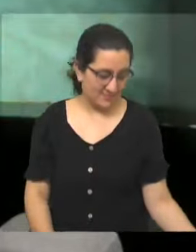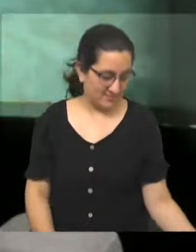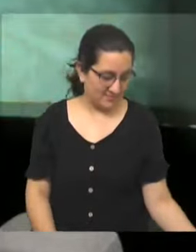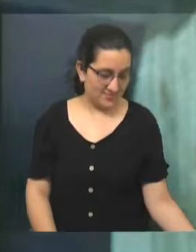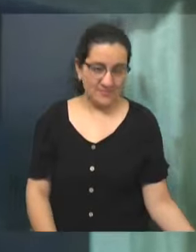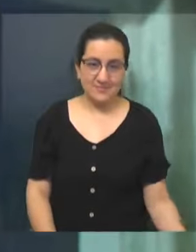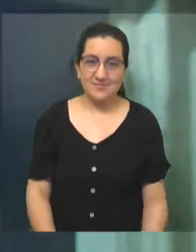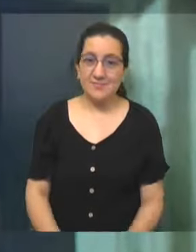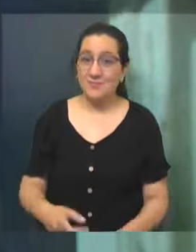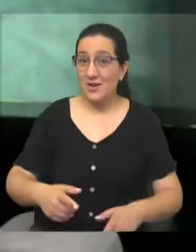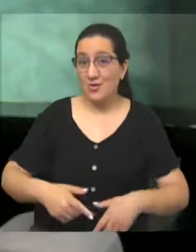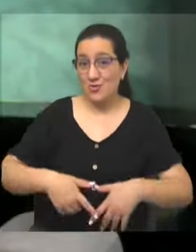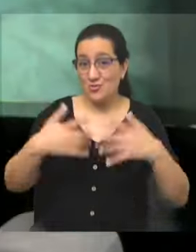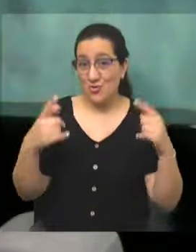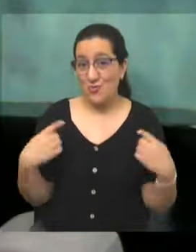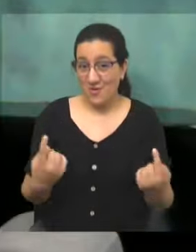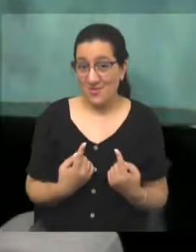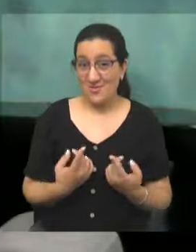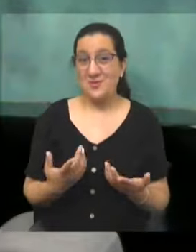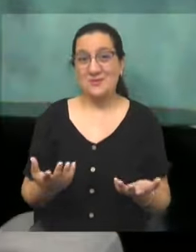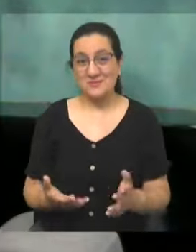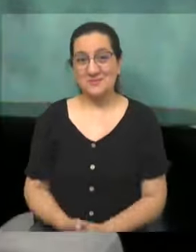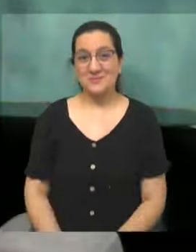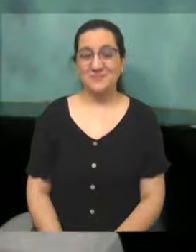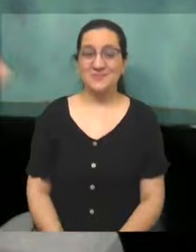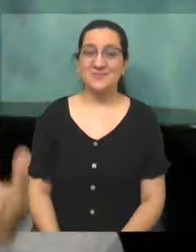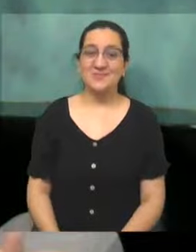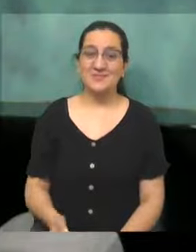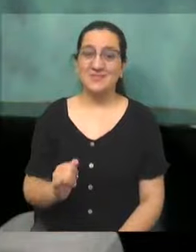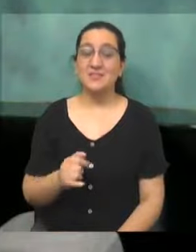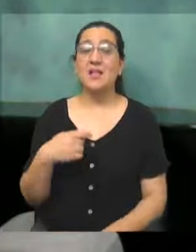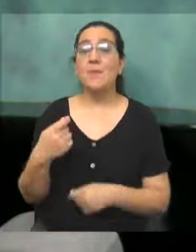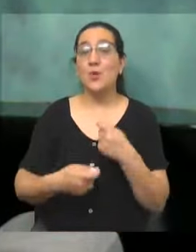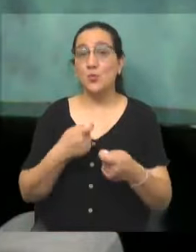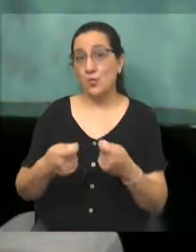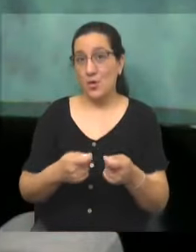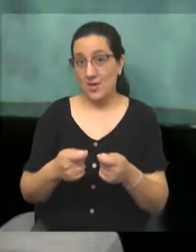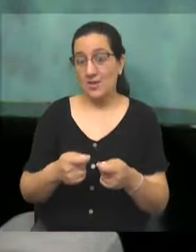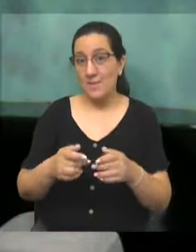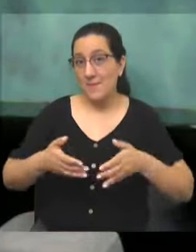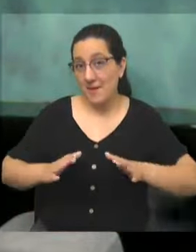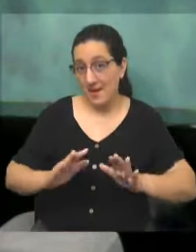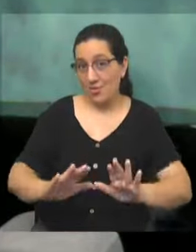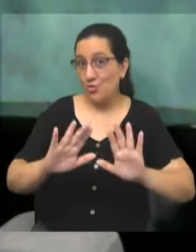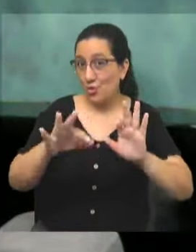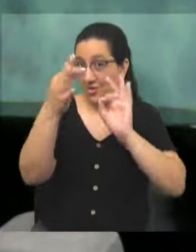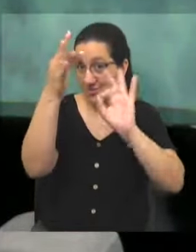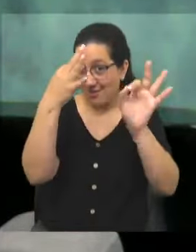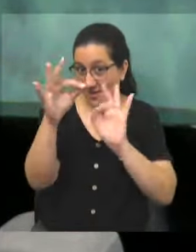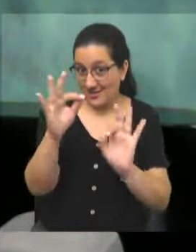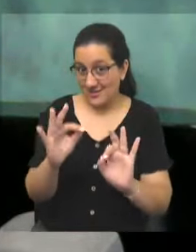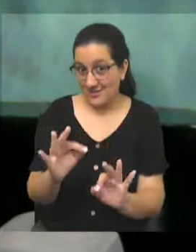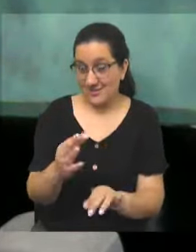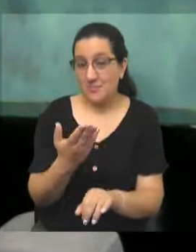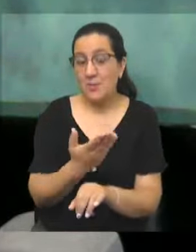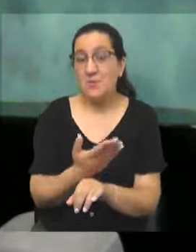viene para el show nuestro. Viene en moto, de engomado. La productora se está ocupando de todos los detalles finos, pero se pidió, una